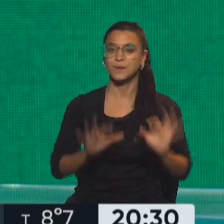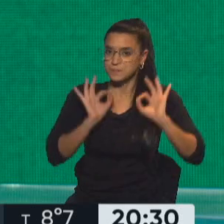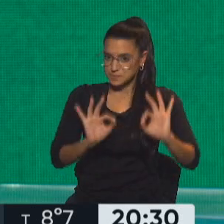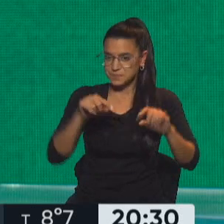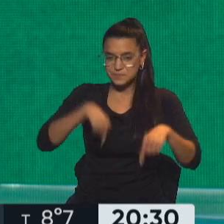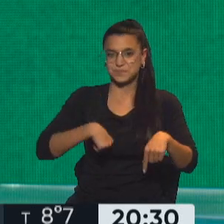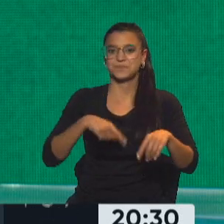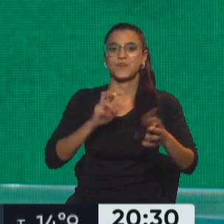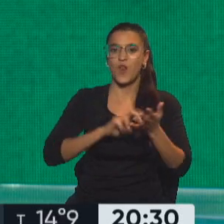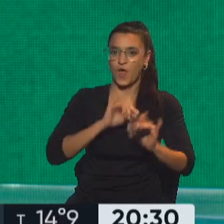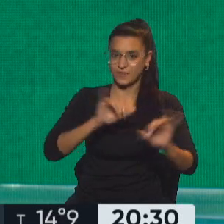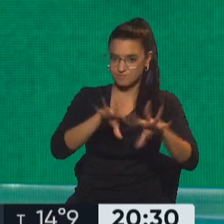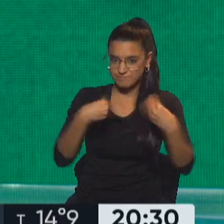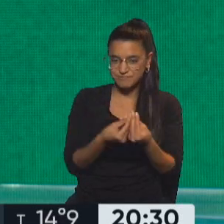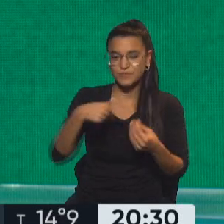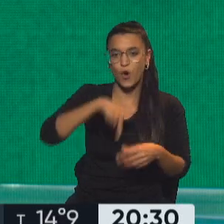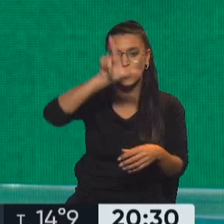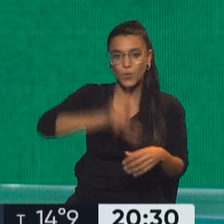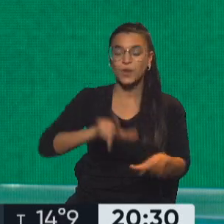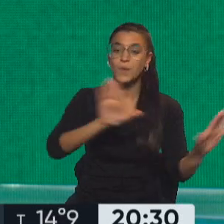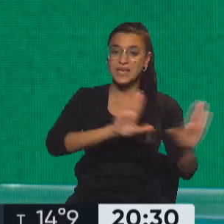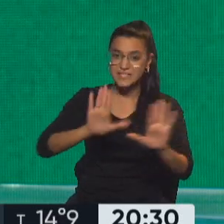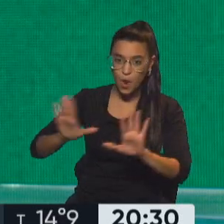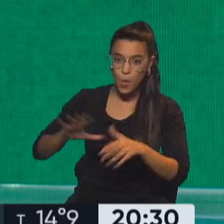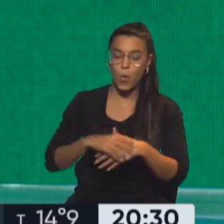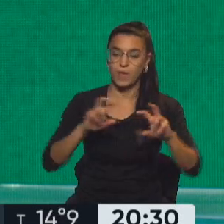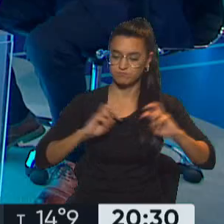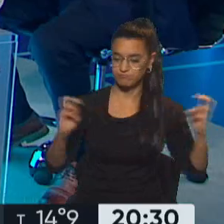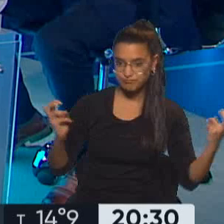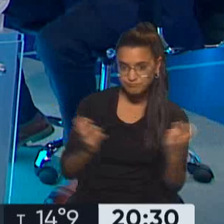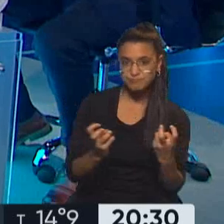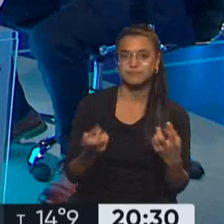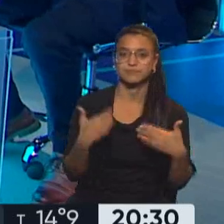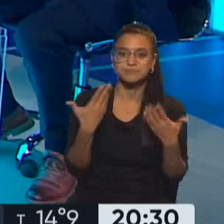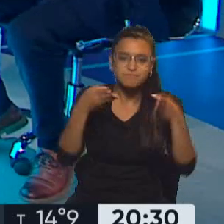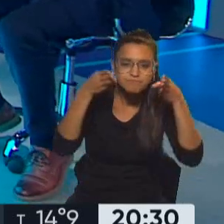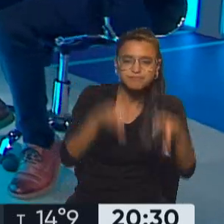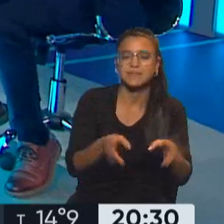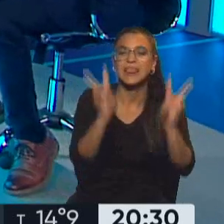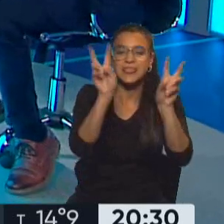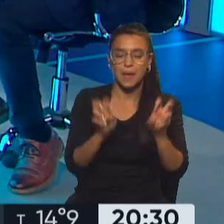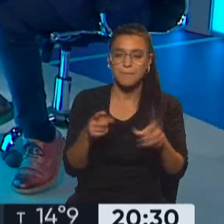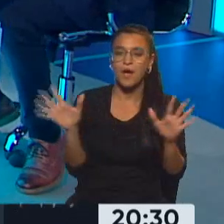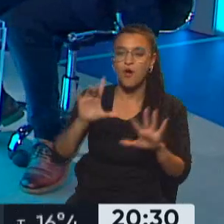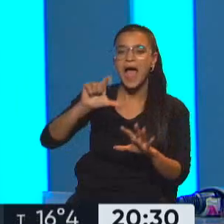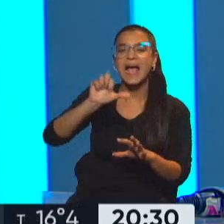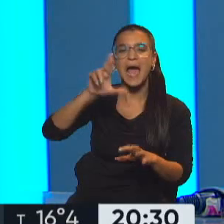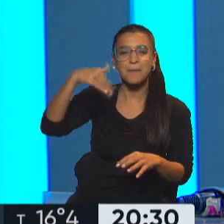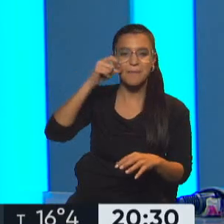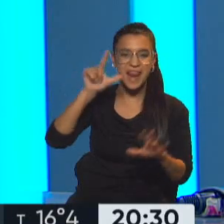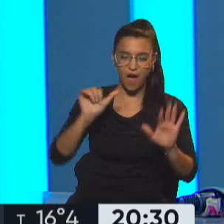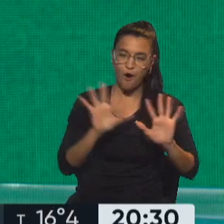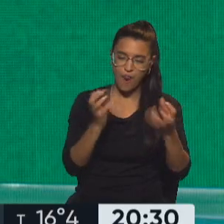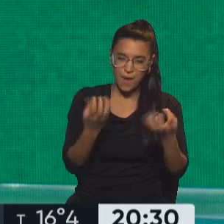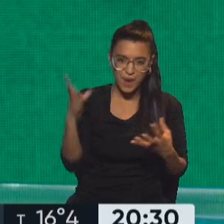para este cierre de edición de día lunes. Voy a saludar a la mesa antes que nada y enseguida nos metemos con los principales temas. ¿Cómo estás, Carmela? Bien, ¿Todo buenas bien? noches.